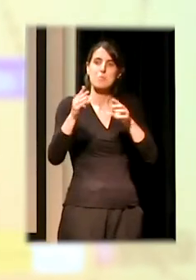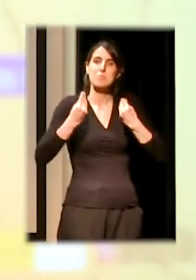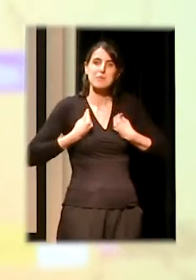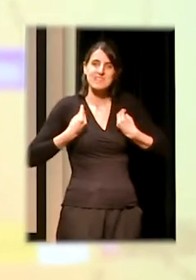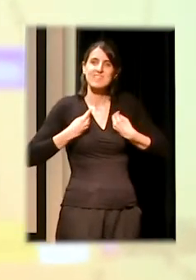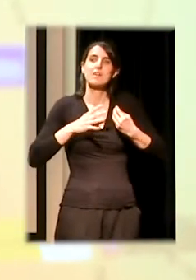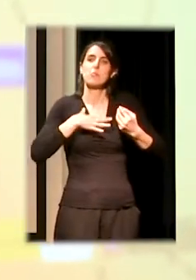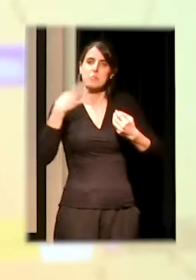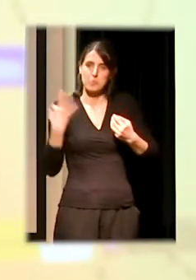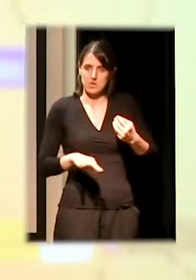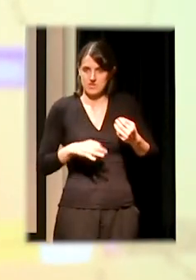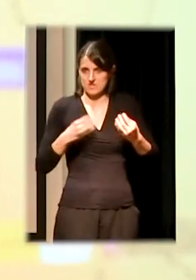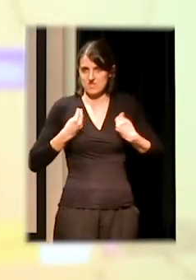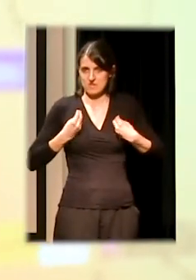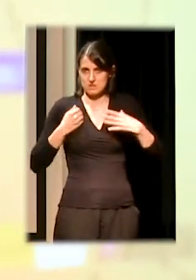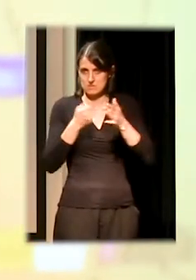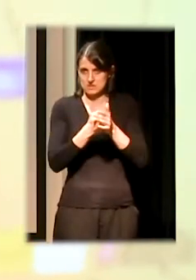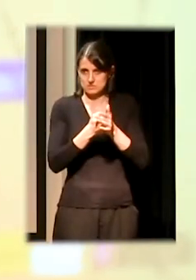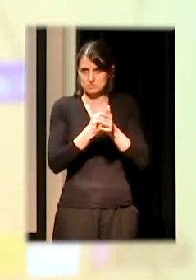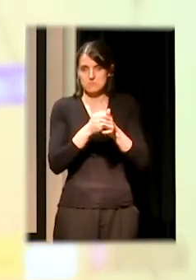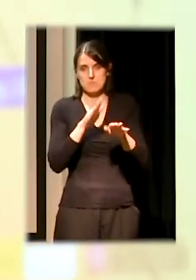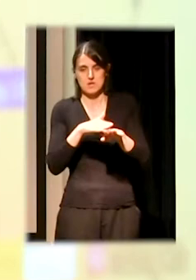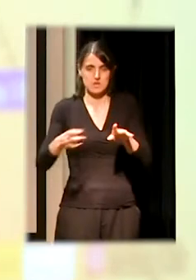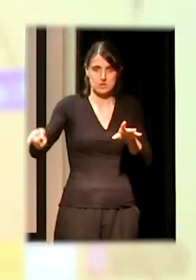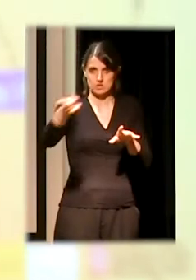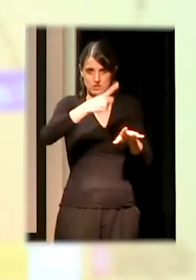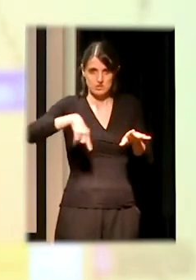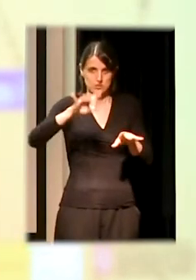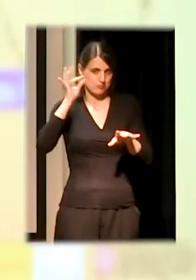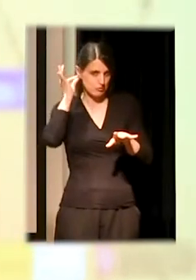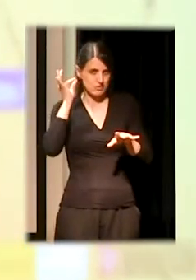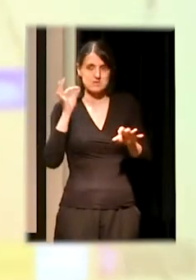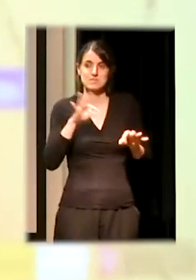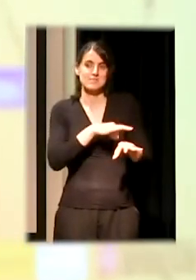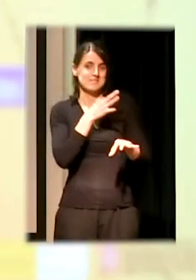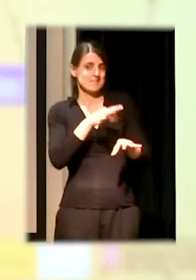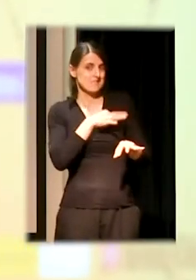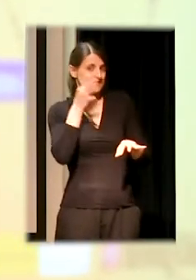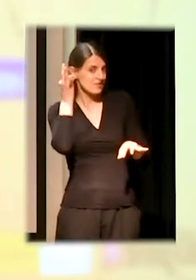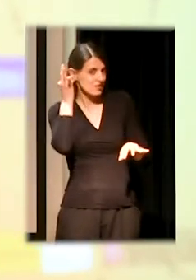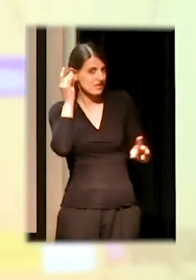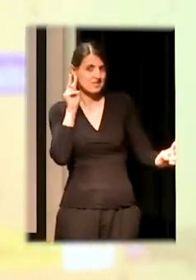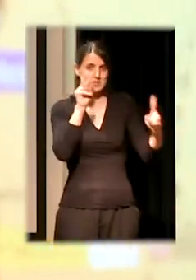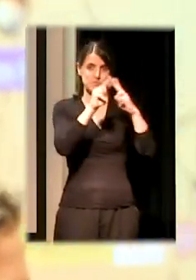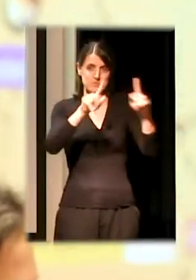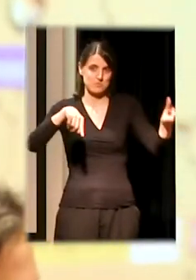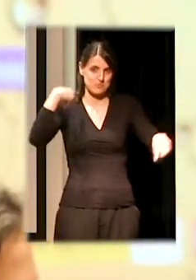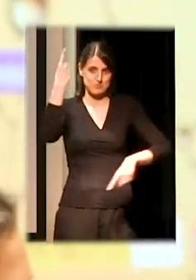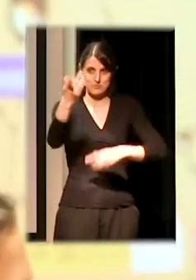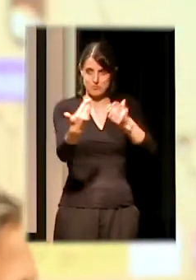sean vivibles y vivibles para todas. Señoras, nos vemos en la